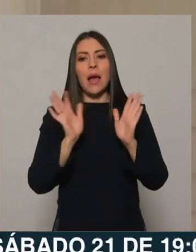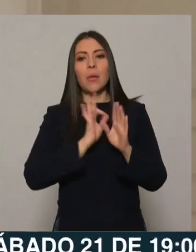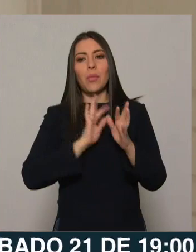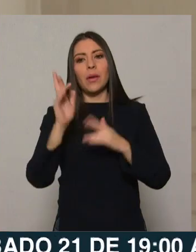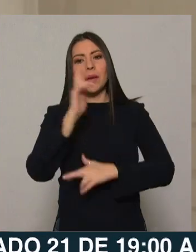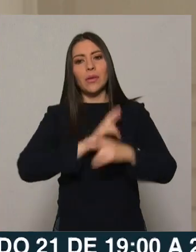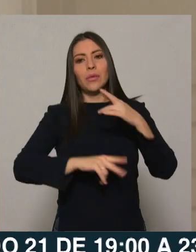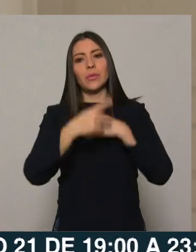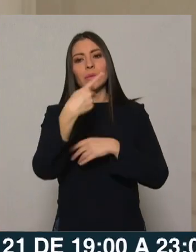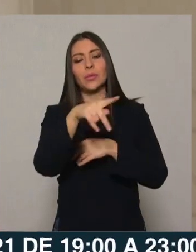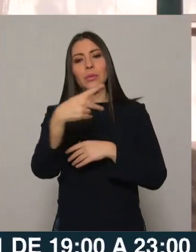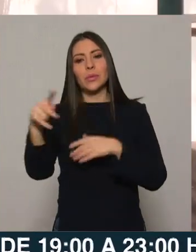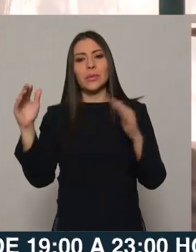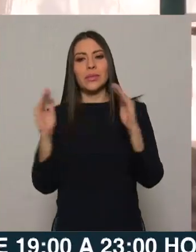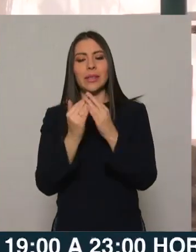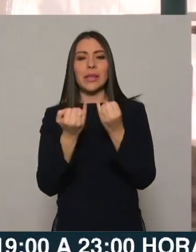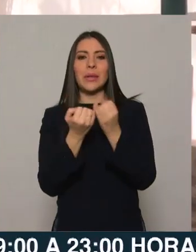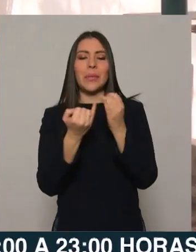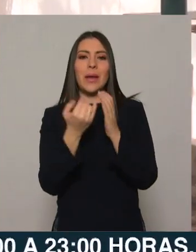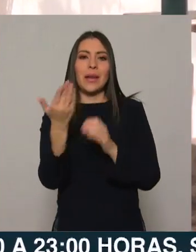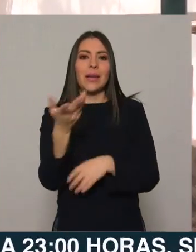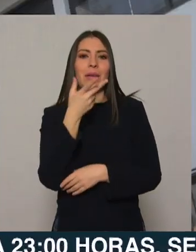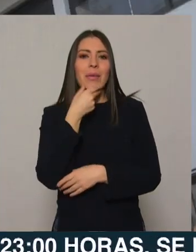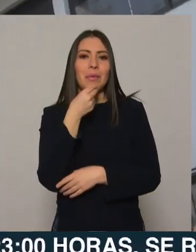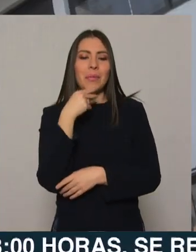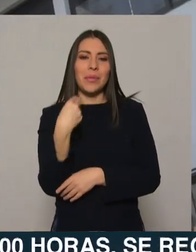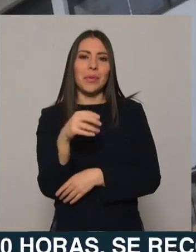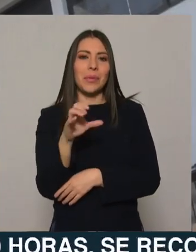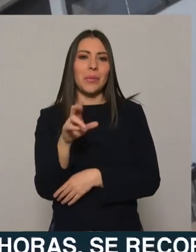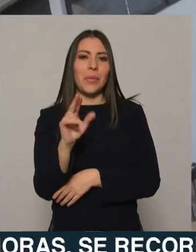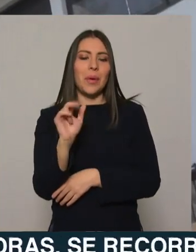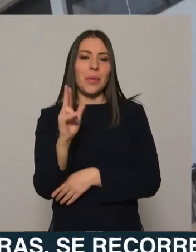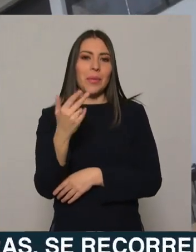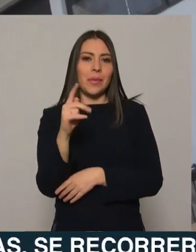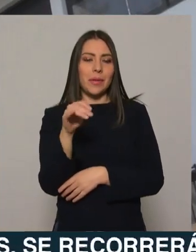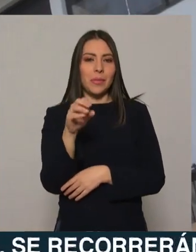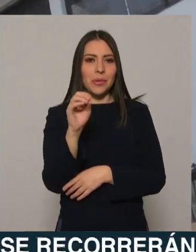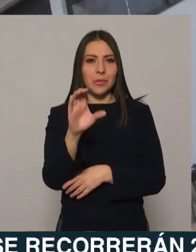Cuauhtémoc Barragán. En la cámara Javier Cordero para 21 Noticias, Enrique Muñiz.